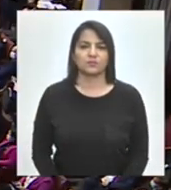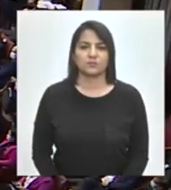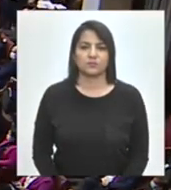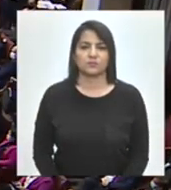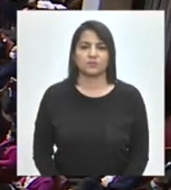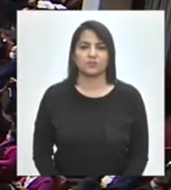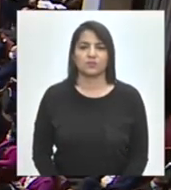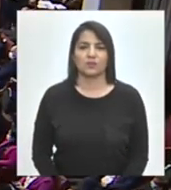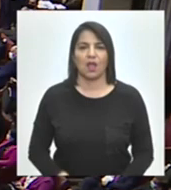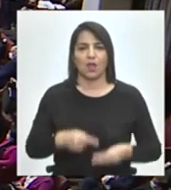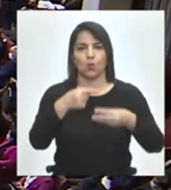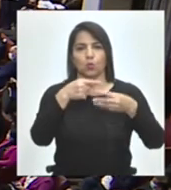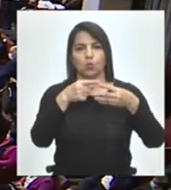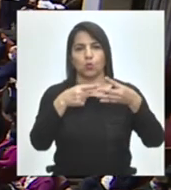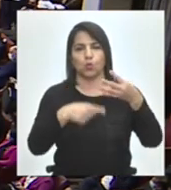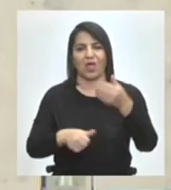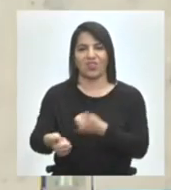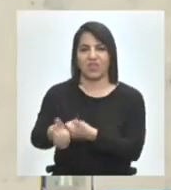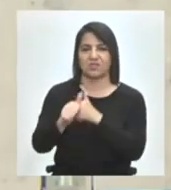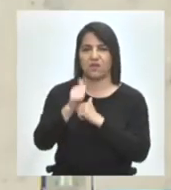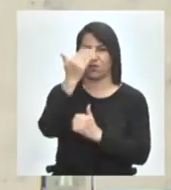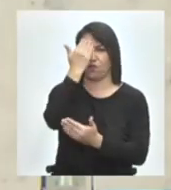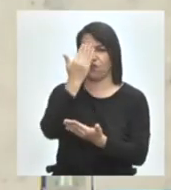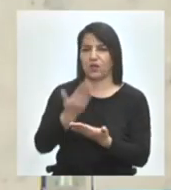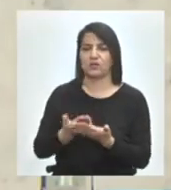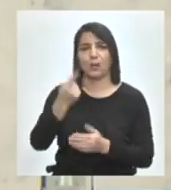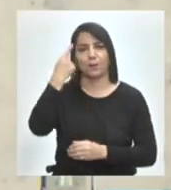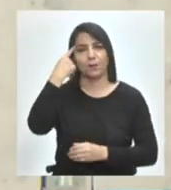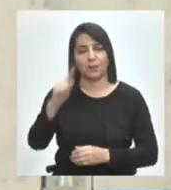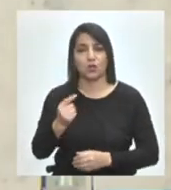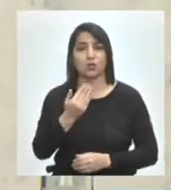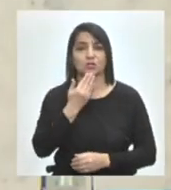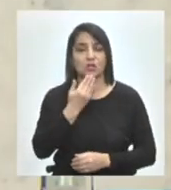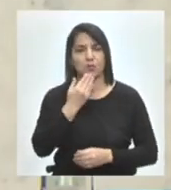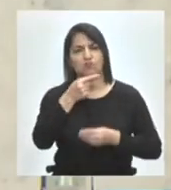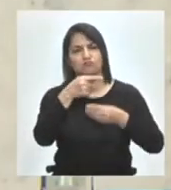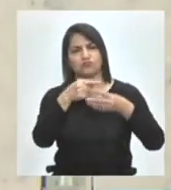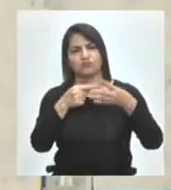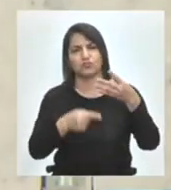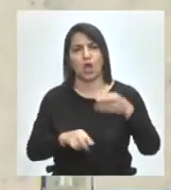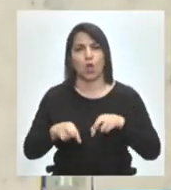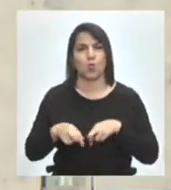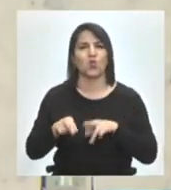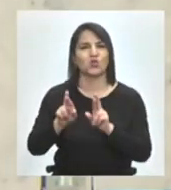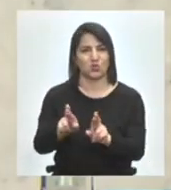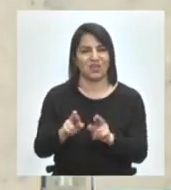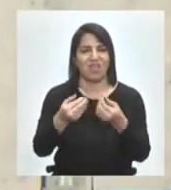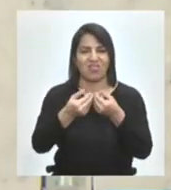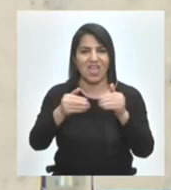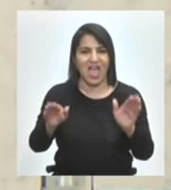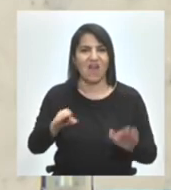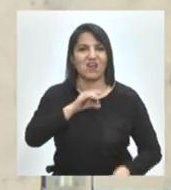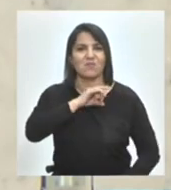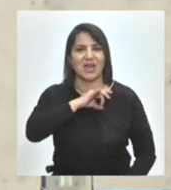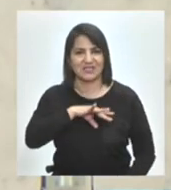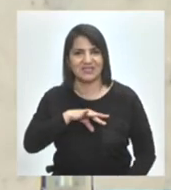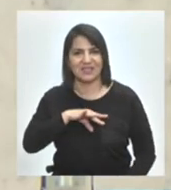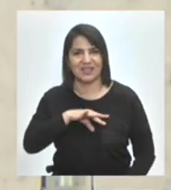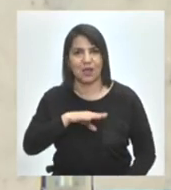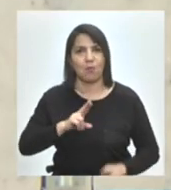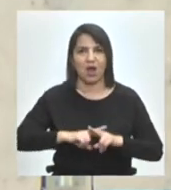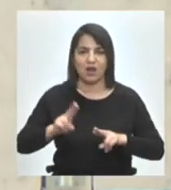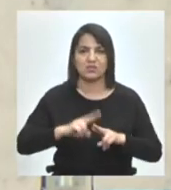Son múltiples los desafíos que afrontamos, pero también son múltiples las oportunidades que se abren para Chile si hacemos las cosas